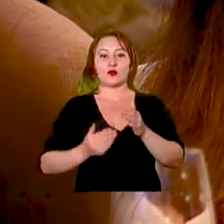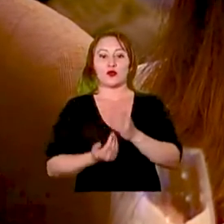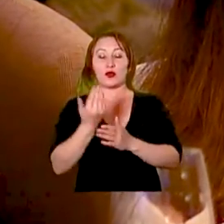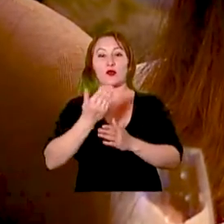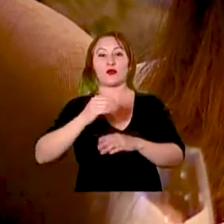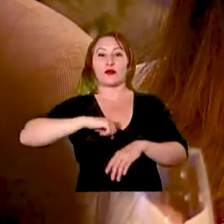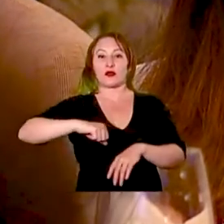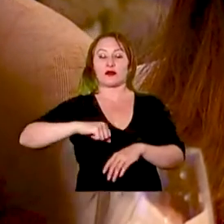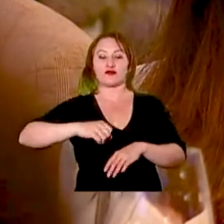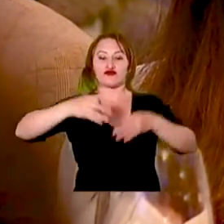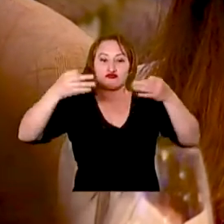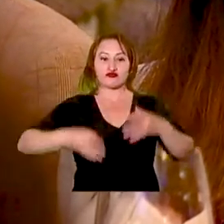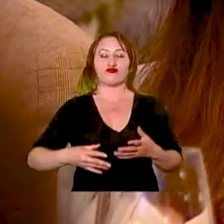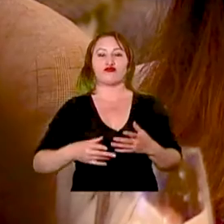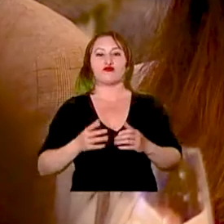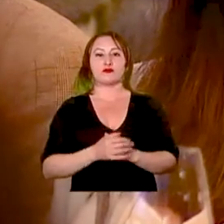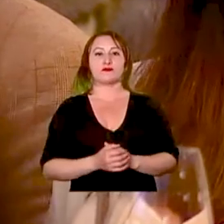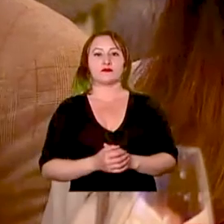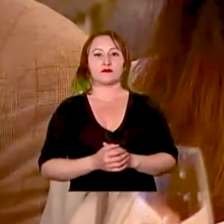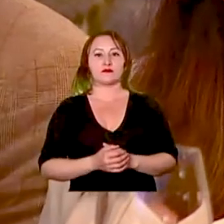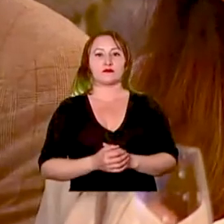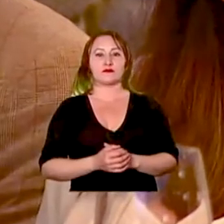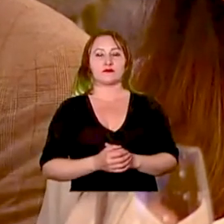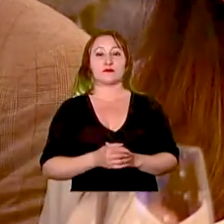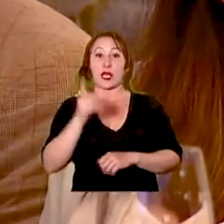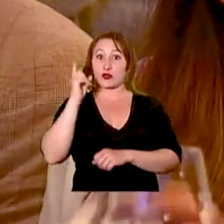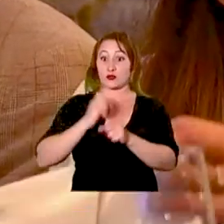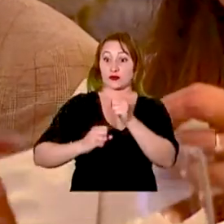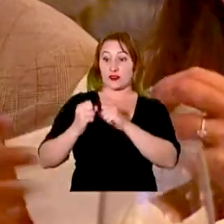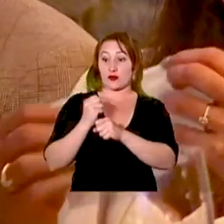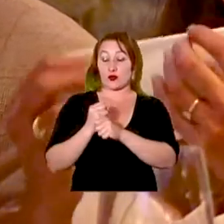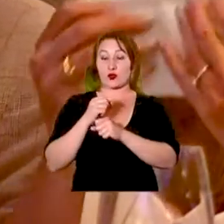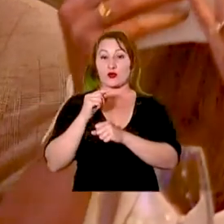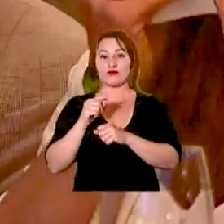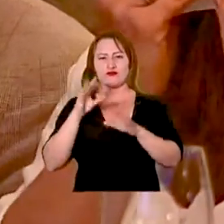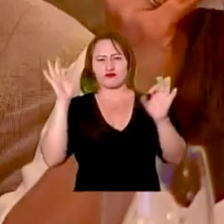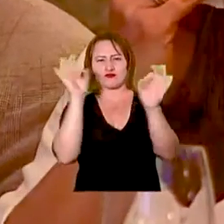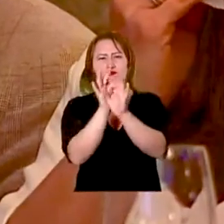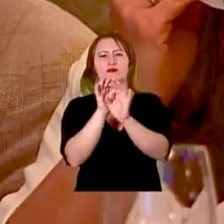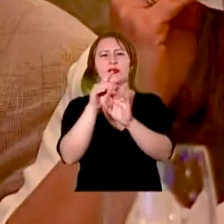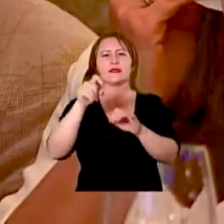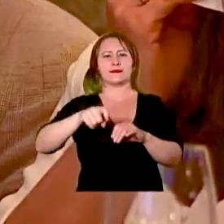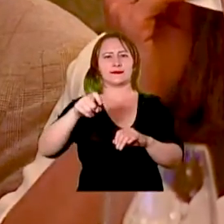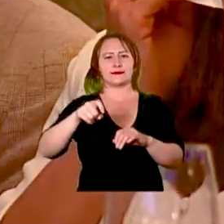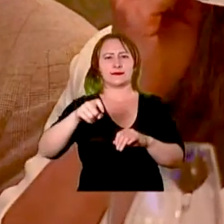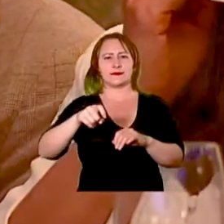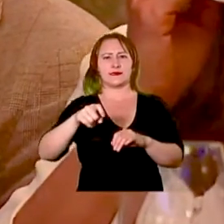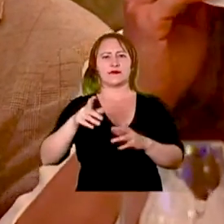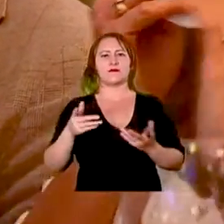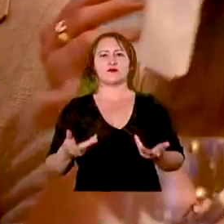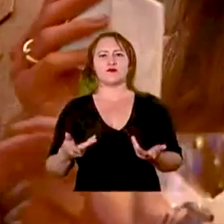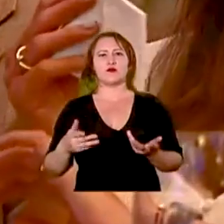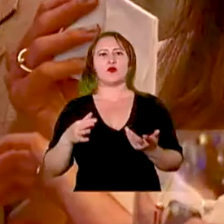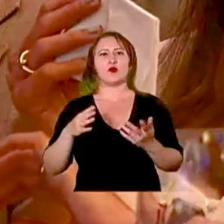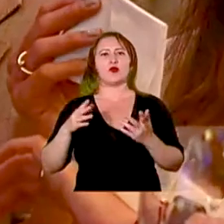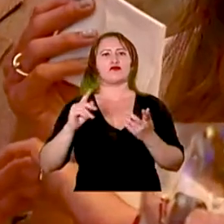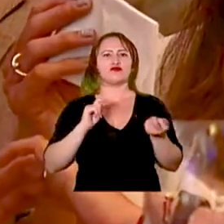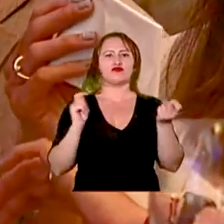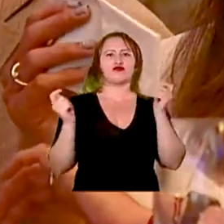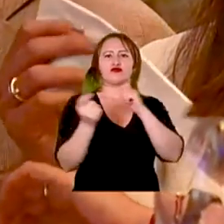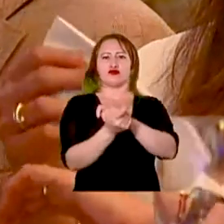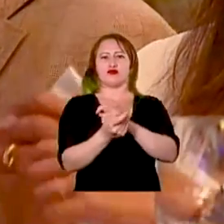y más garantista. El año pasado nos enfocamos por la necesidad de hacer una